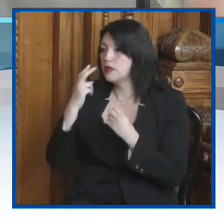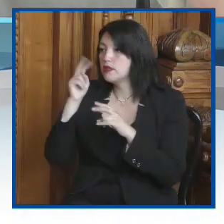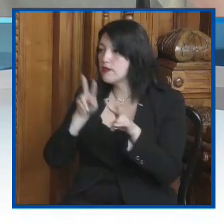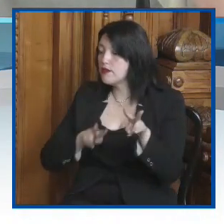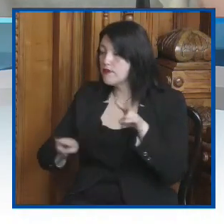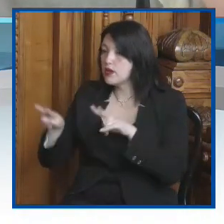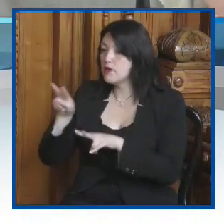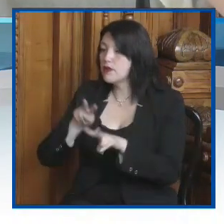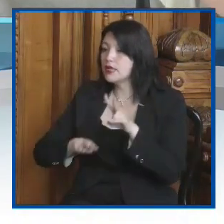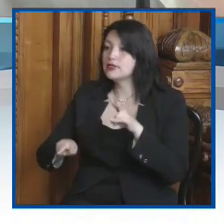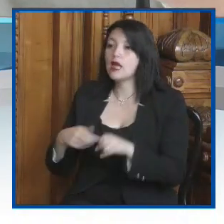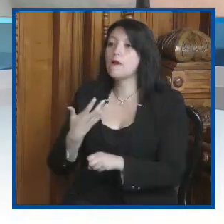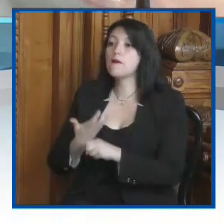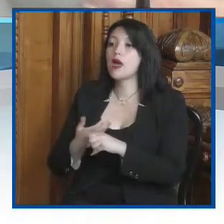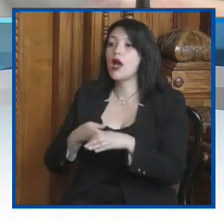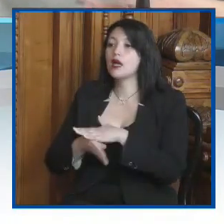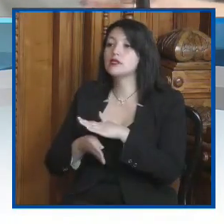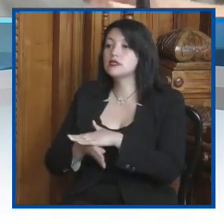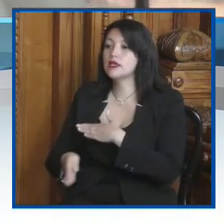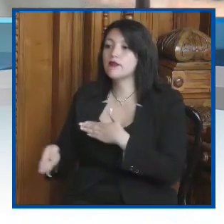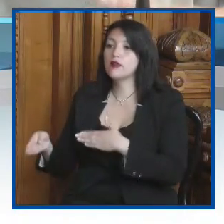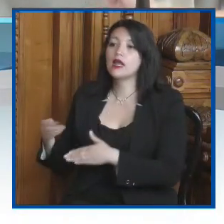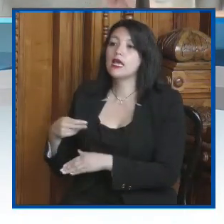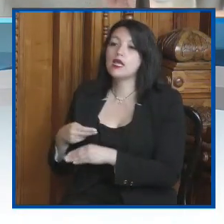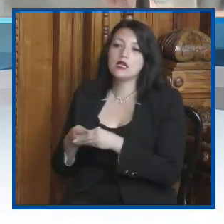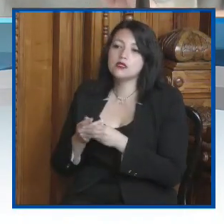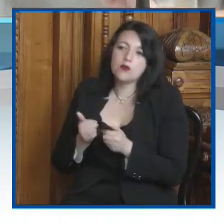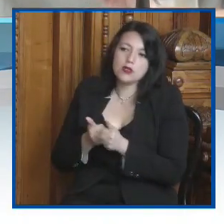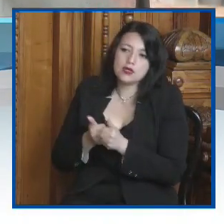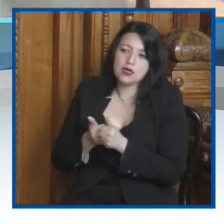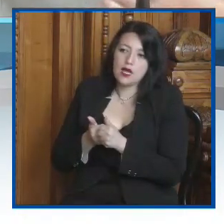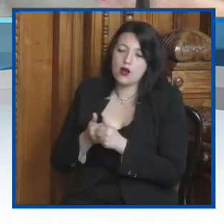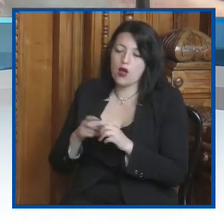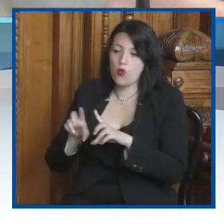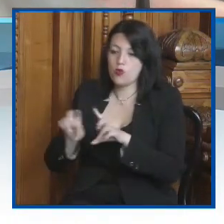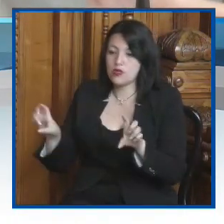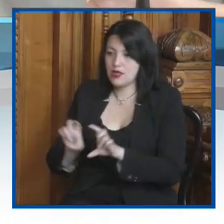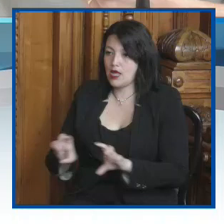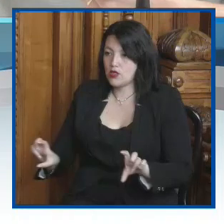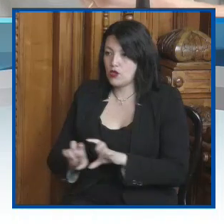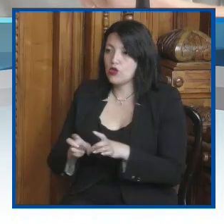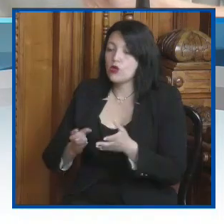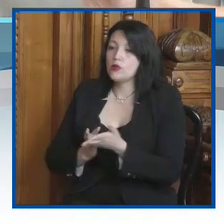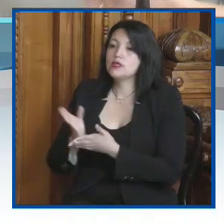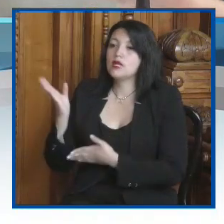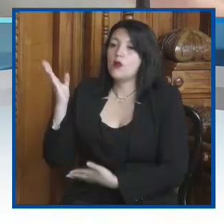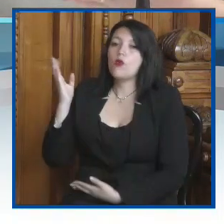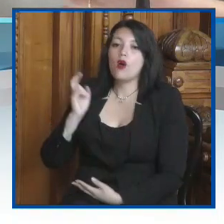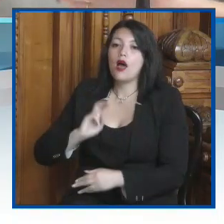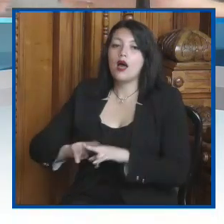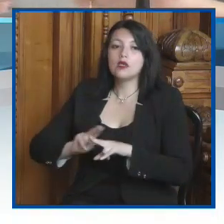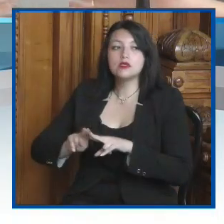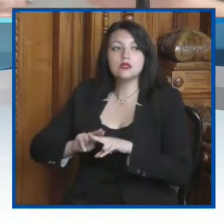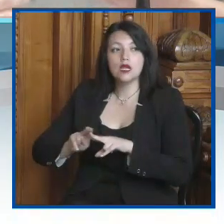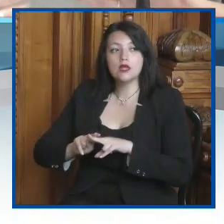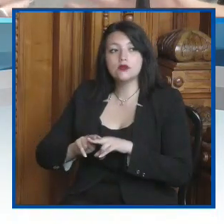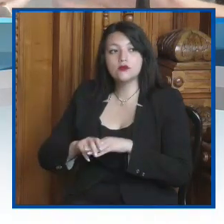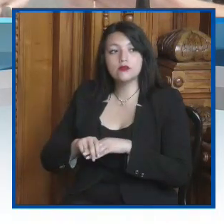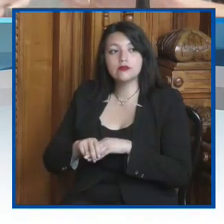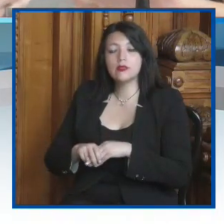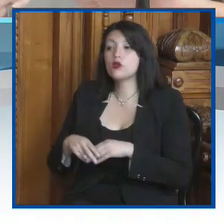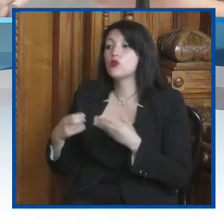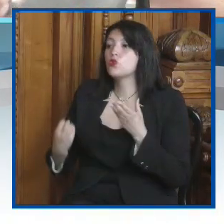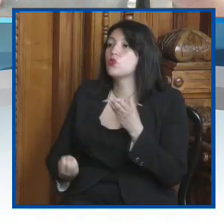visiblemente esté más accesible y sea más amigable un texto. Y lo que empezamos a hacer en el juzgado es a escribir estos